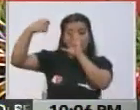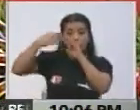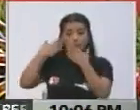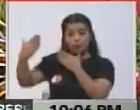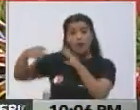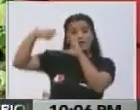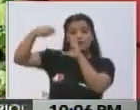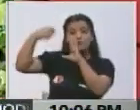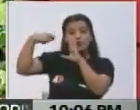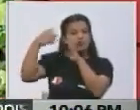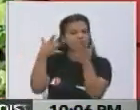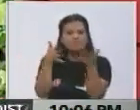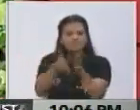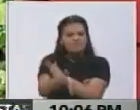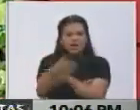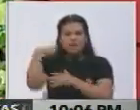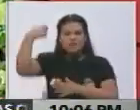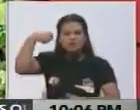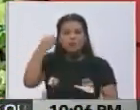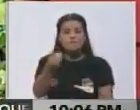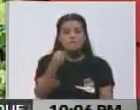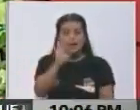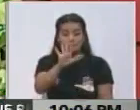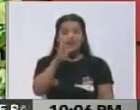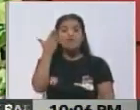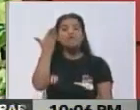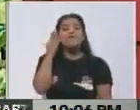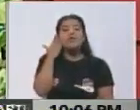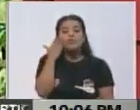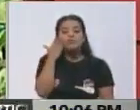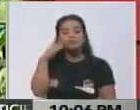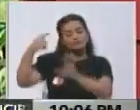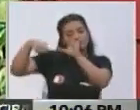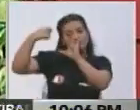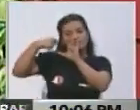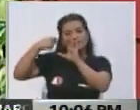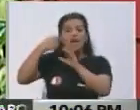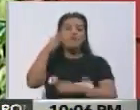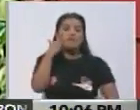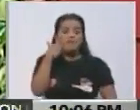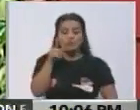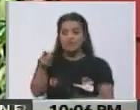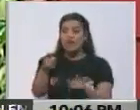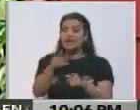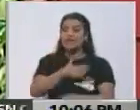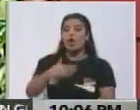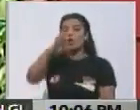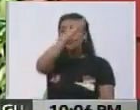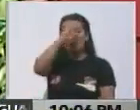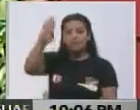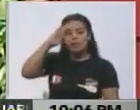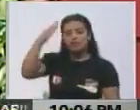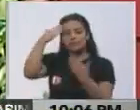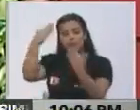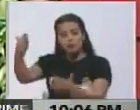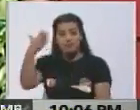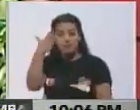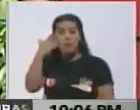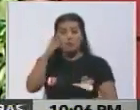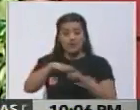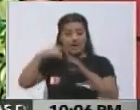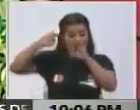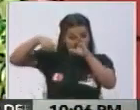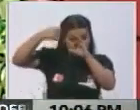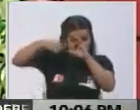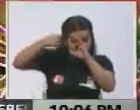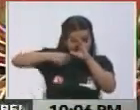video para la página de Facebook. Así que yo quiero que Diosdado le dé un saludo, porque en unos minutos vamos a lanzarla en vivo